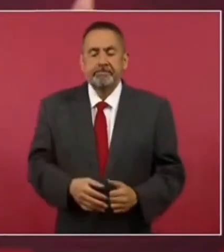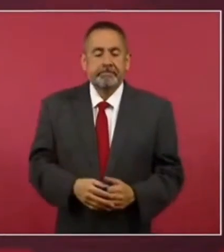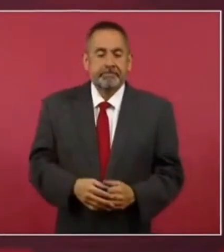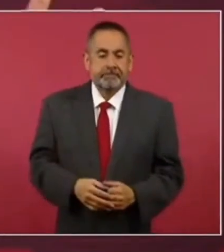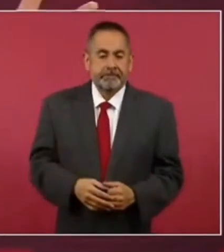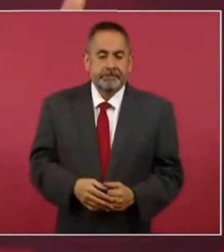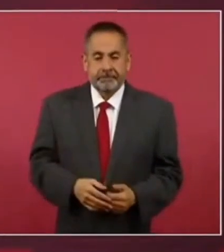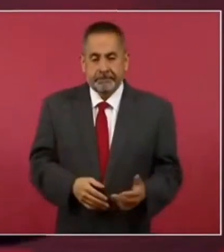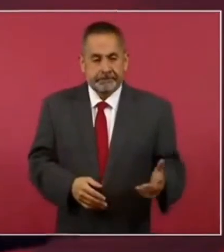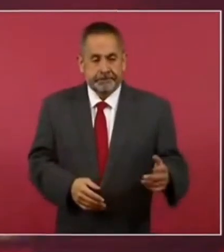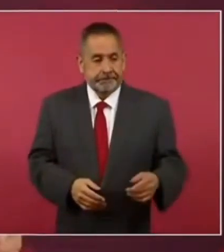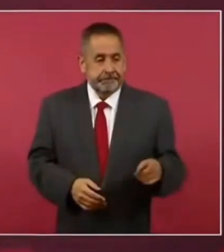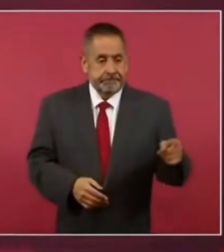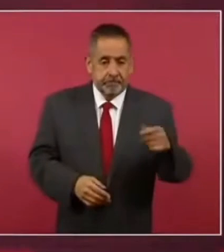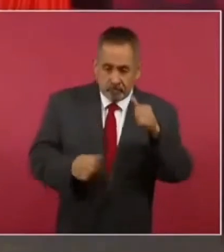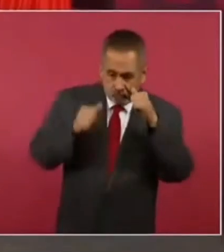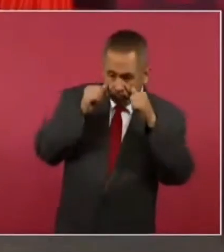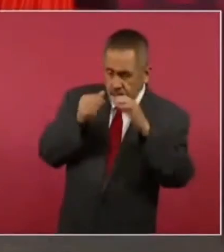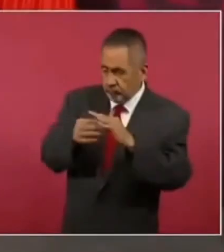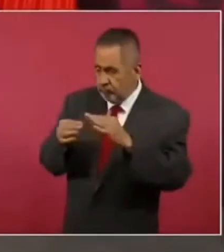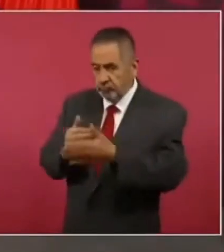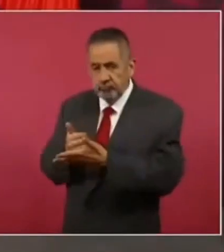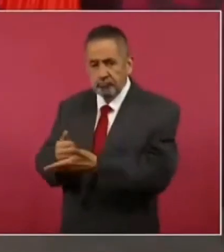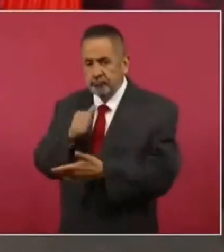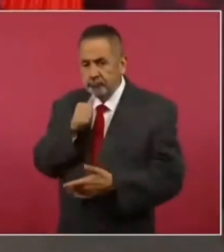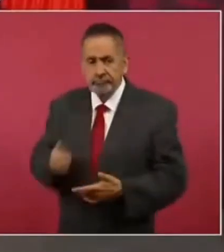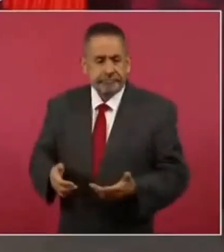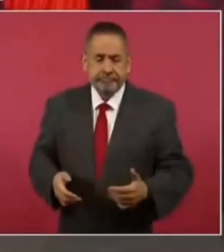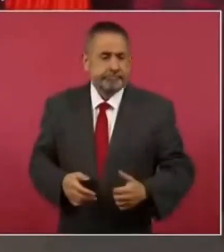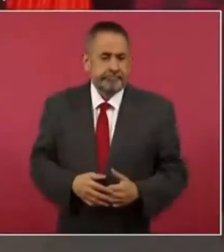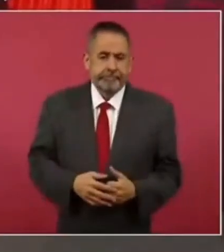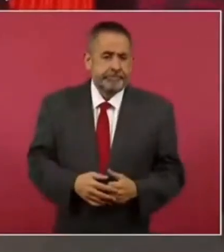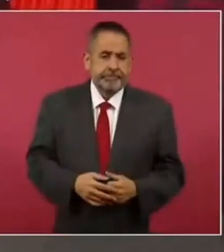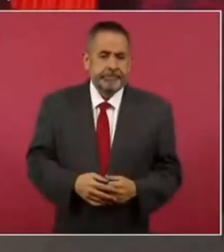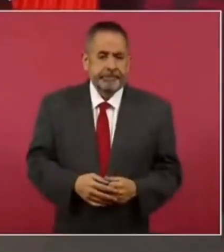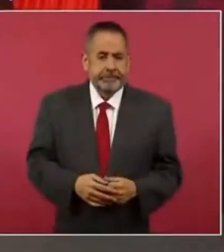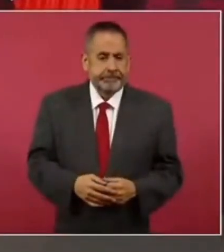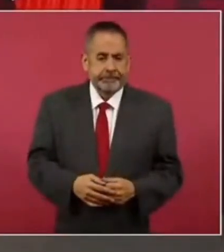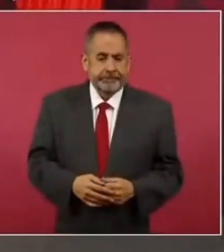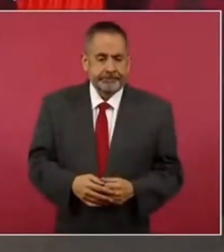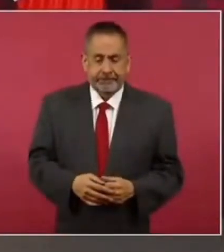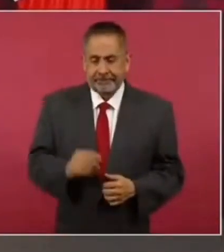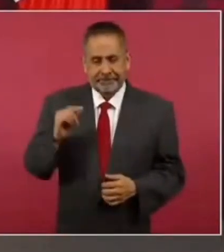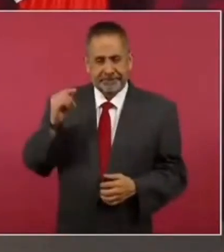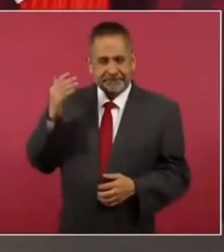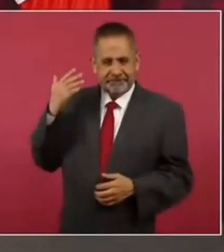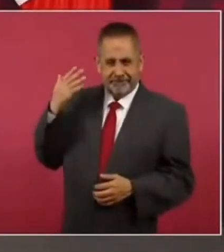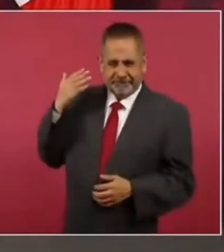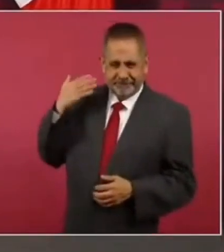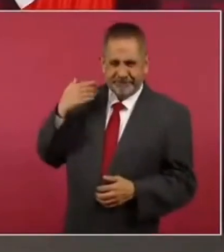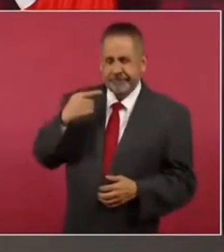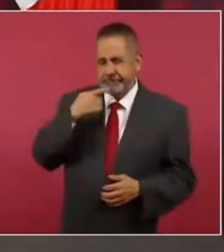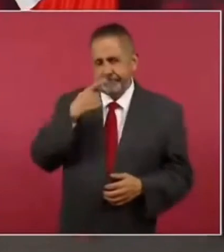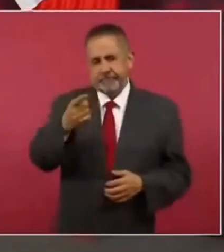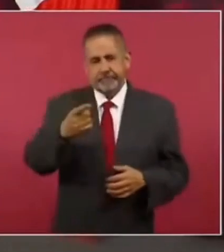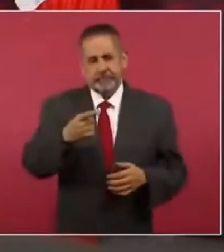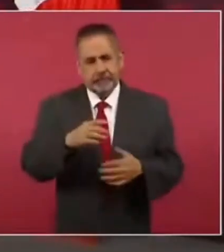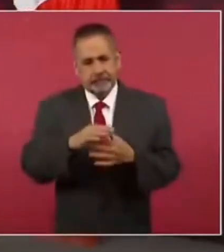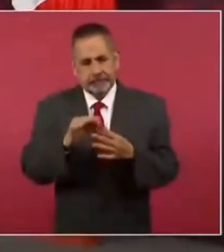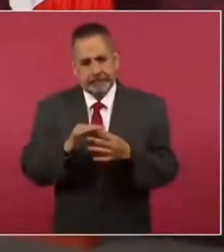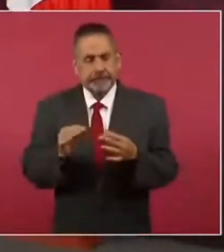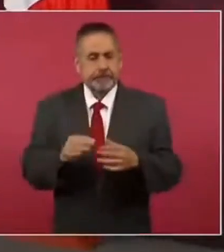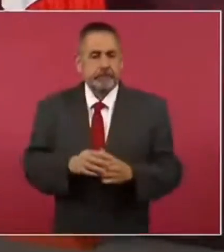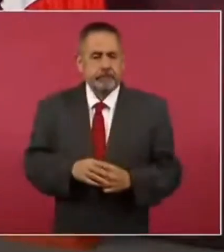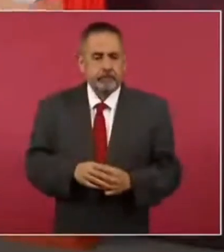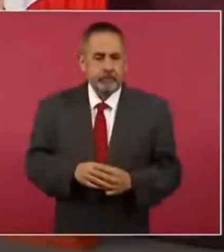Pero eso no lo atienden hace poco comentaba yo de que